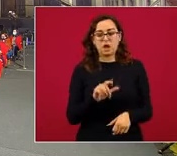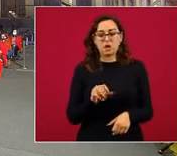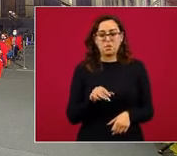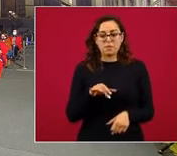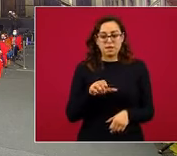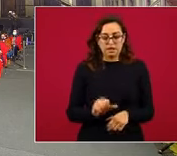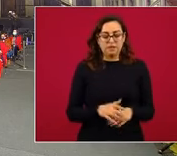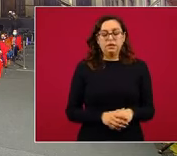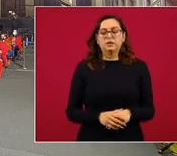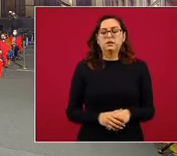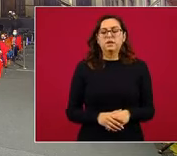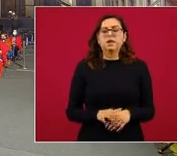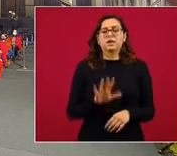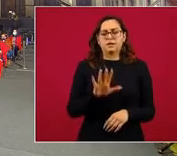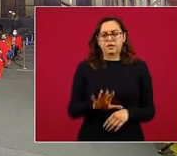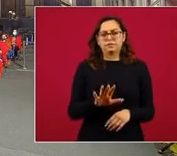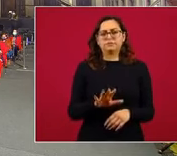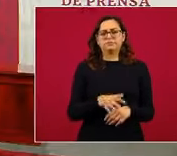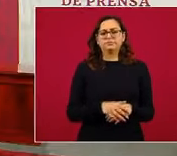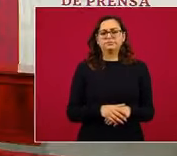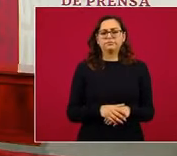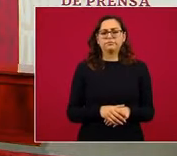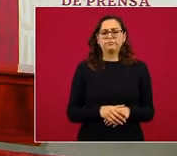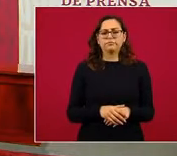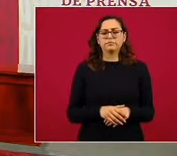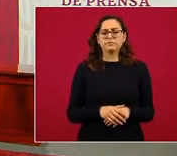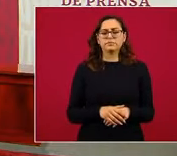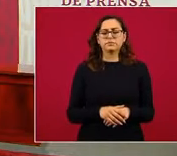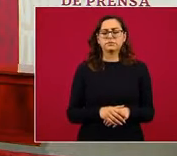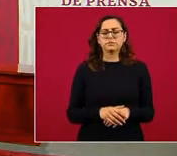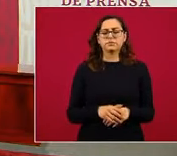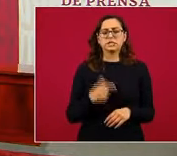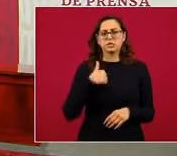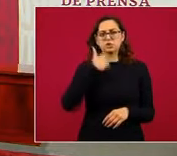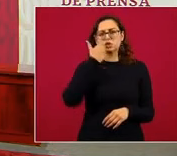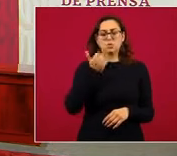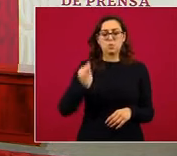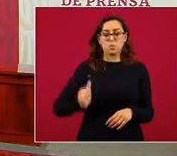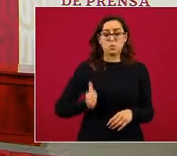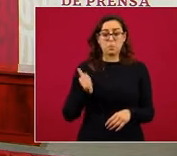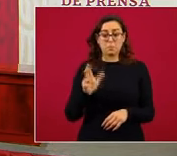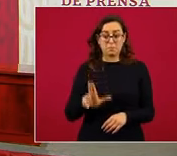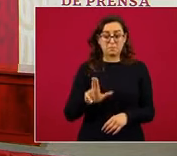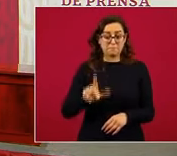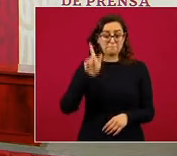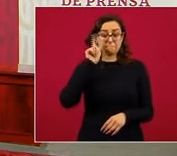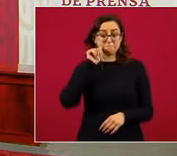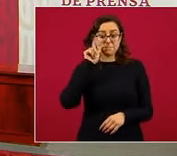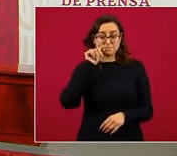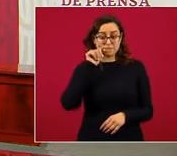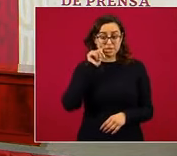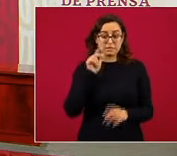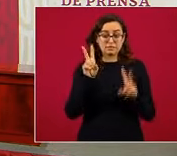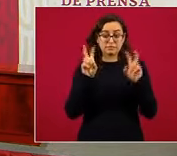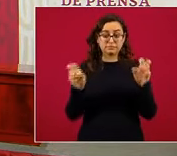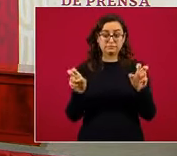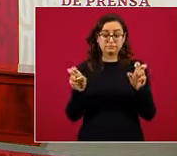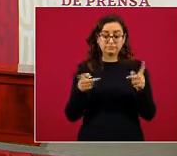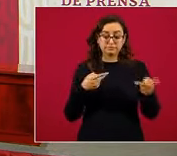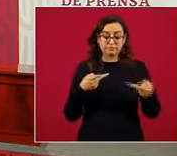nomás aprovechando la pregunta que me hizo, muchas gracias. Este martes, mañana, presentaremos la Política Nacional de Vacunación.